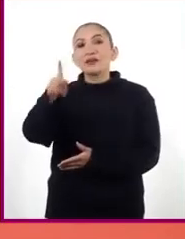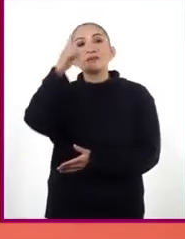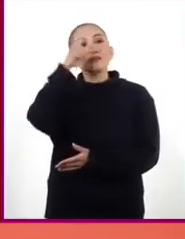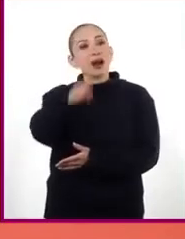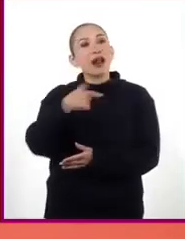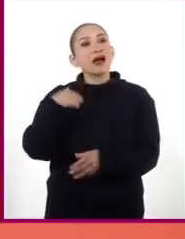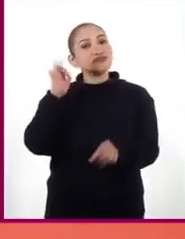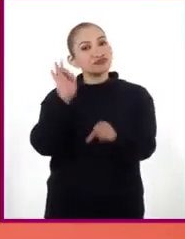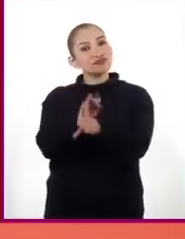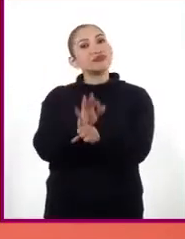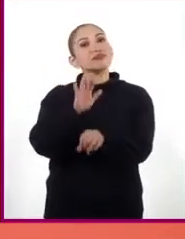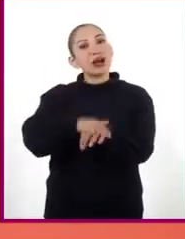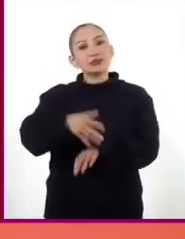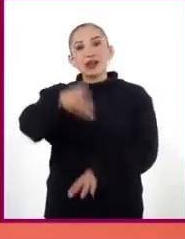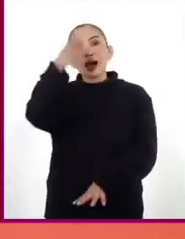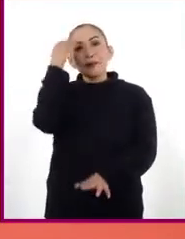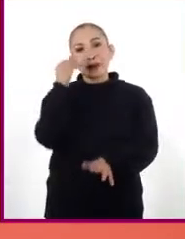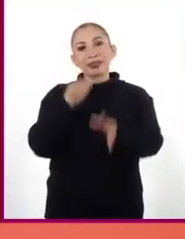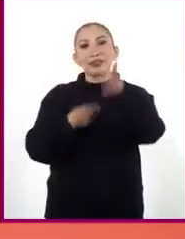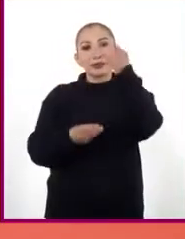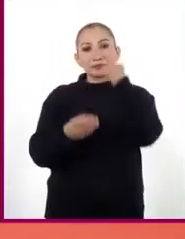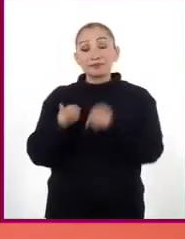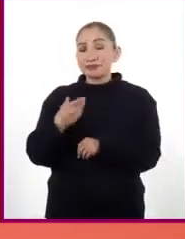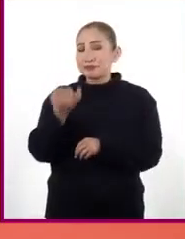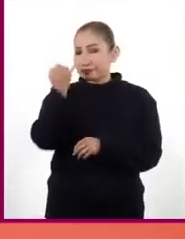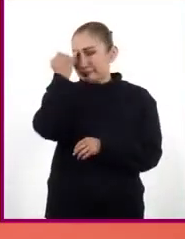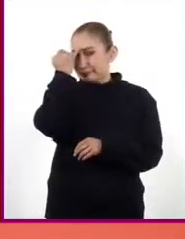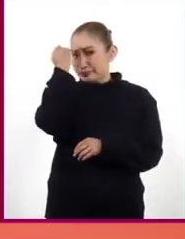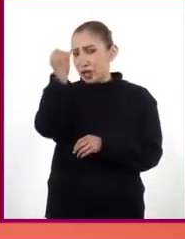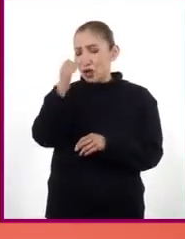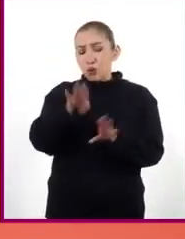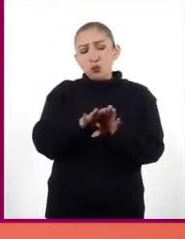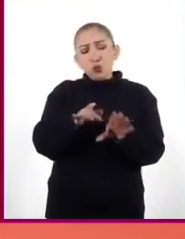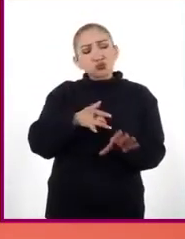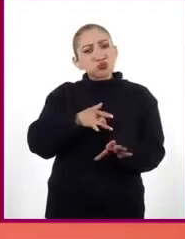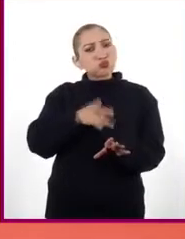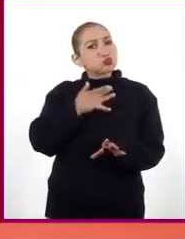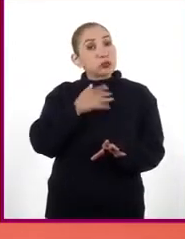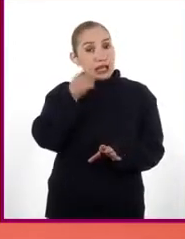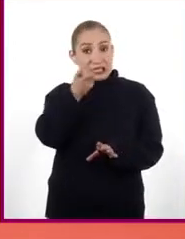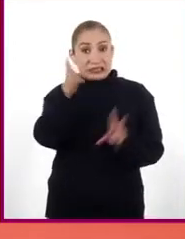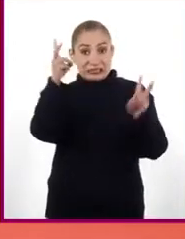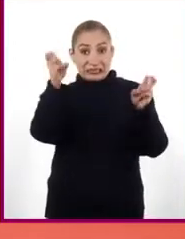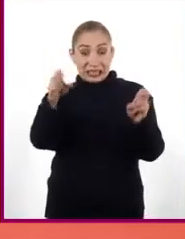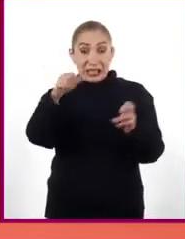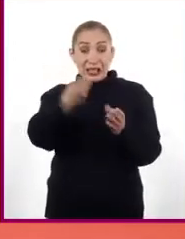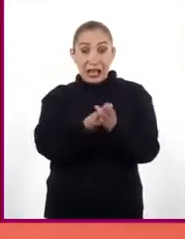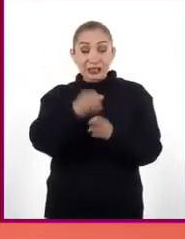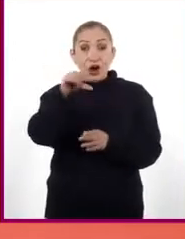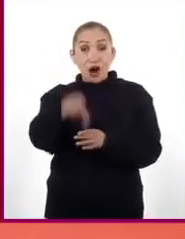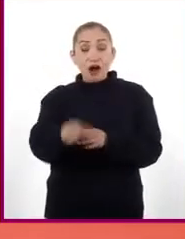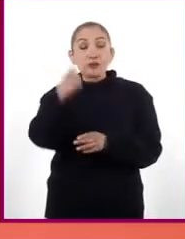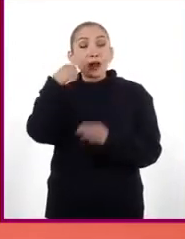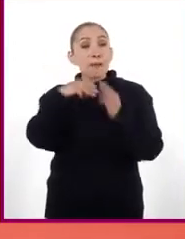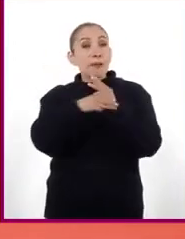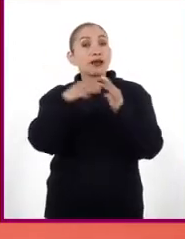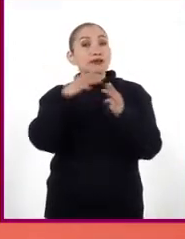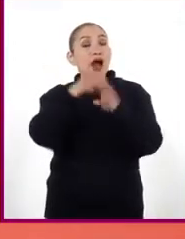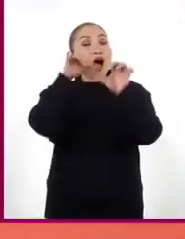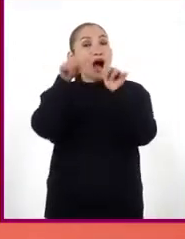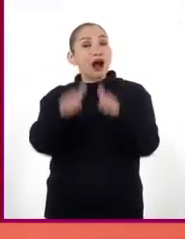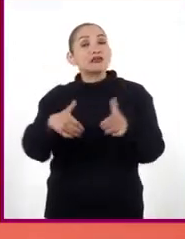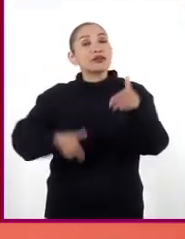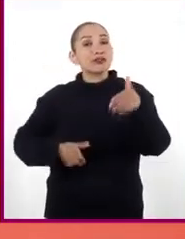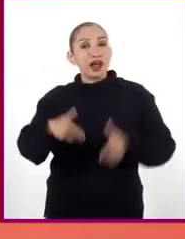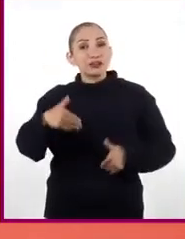para fortalecer los aprendizajes. Adivina cómo me siento. Es el título de la sesión dirigida a la asignatura de